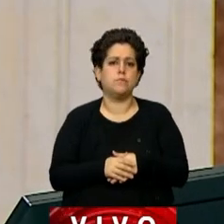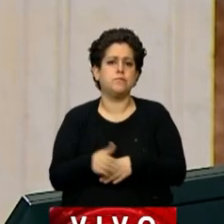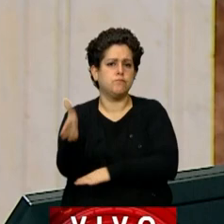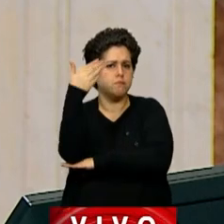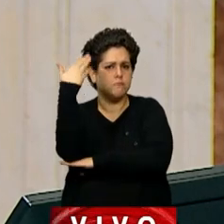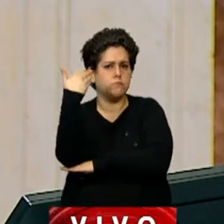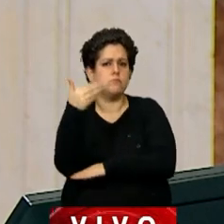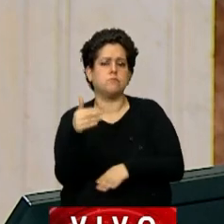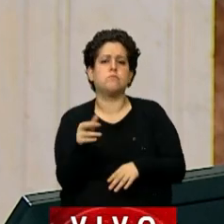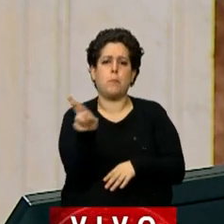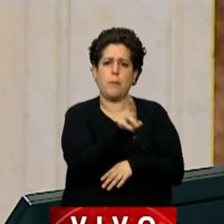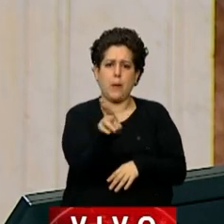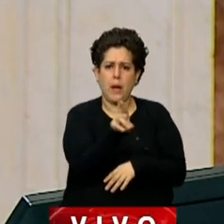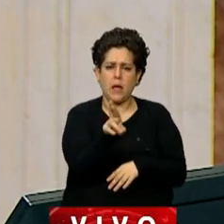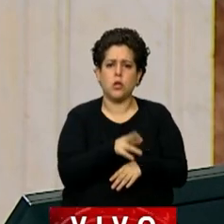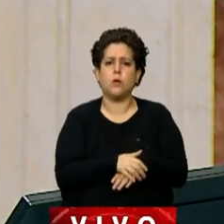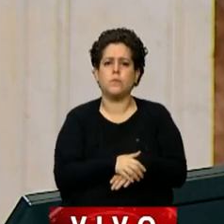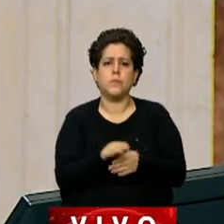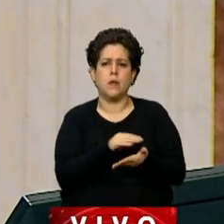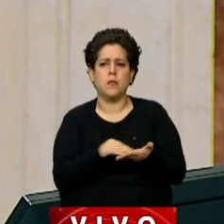una cuestión de privilegio,